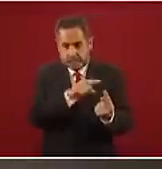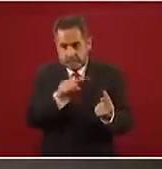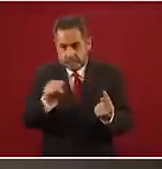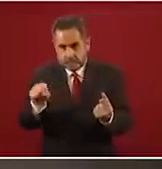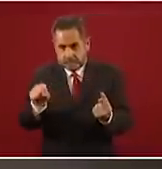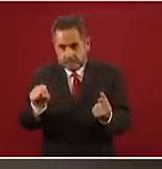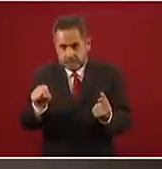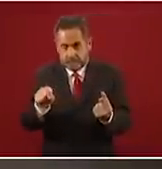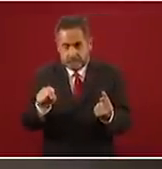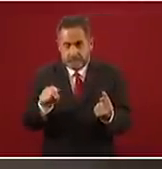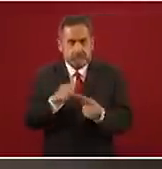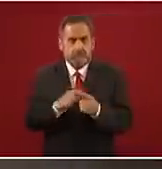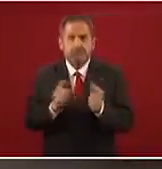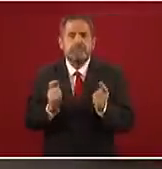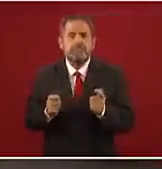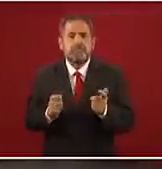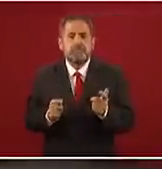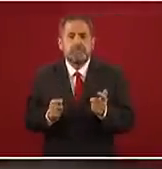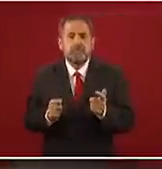por